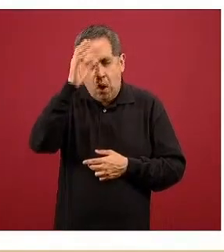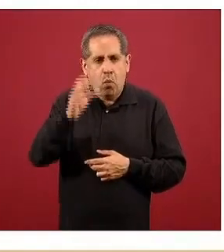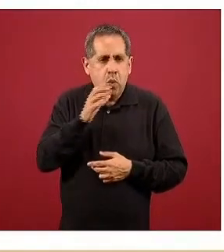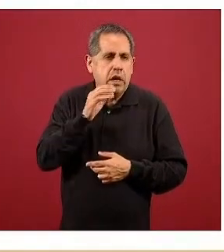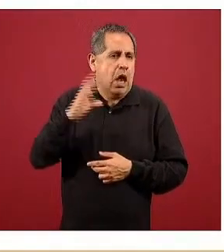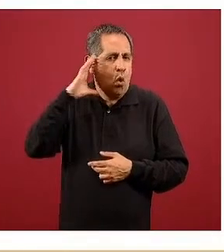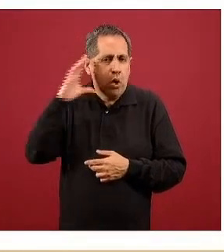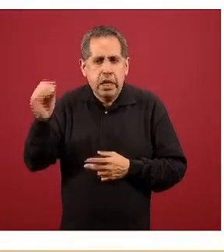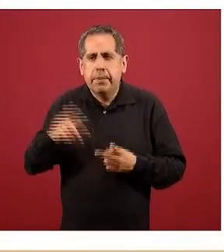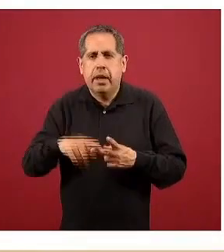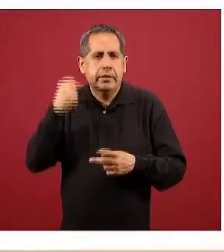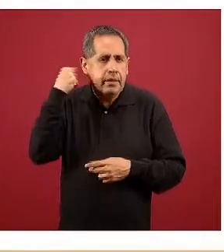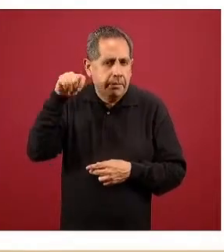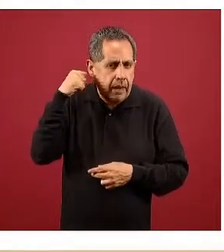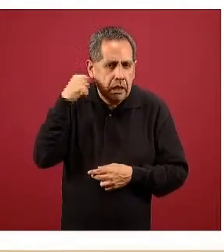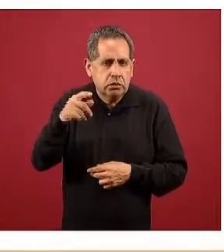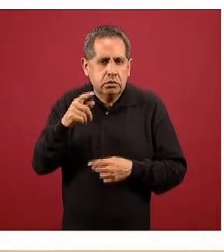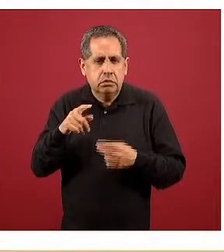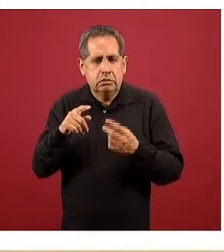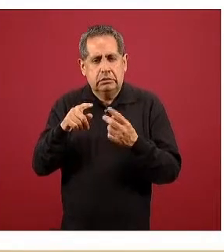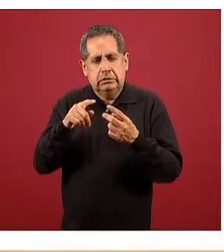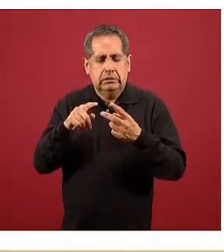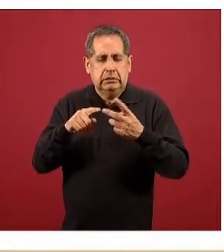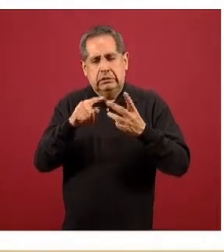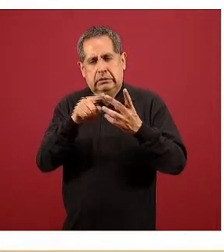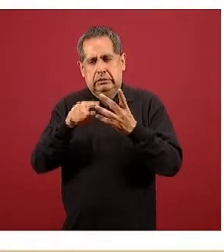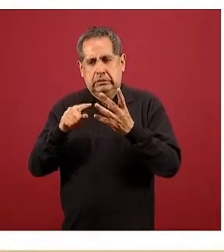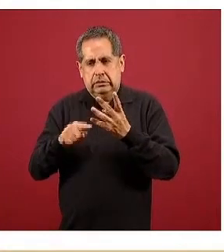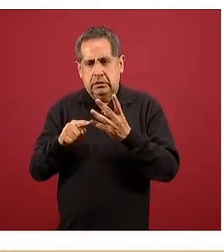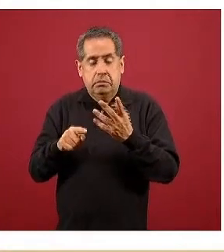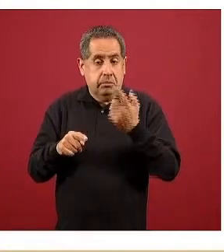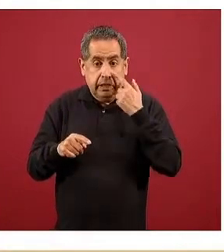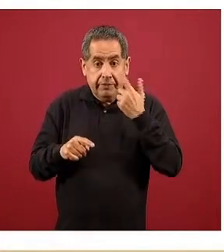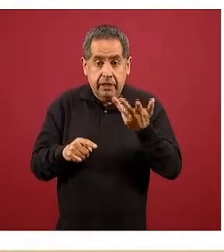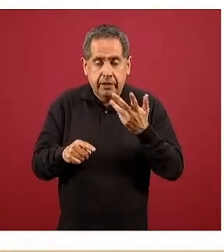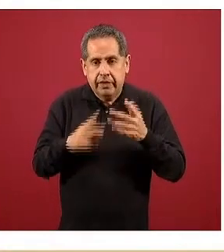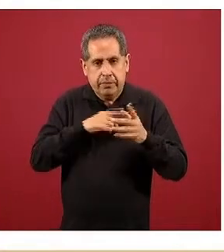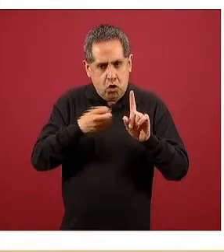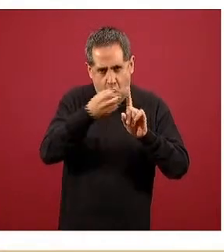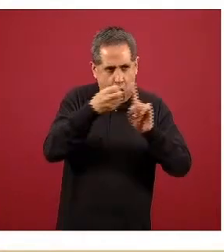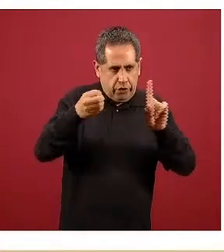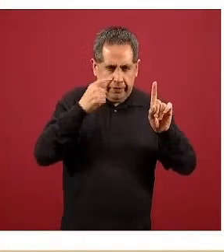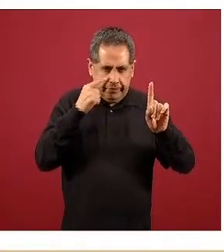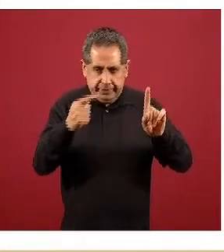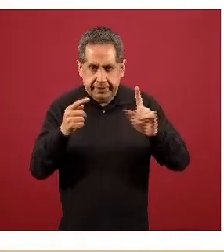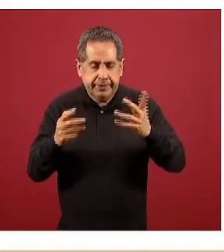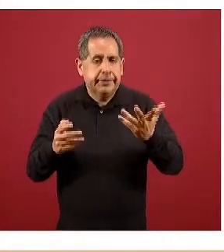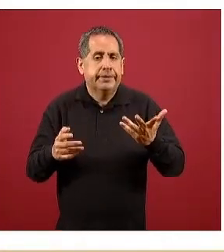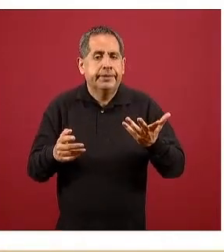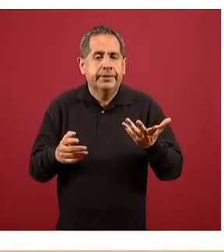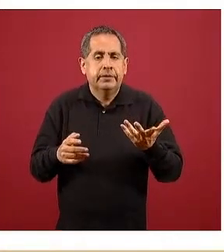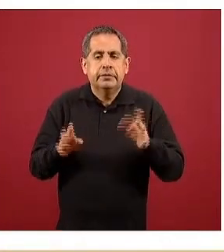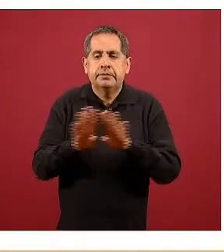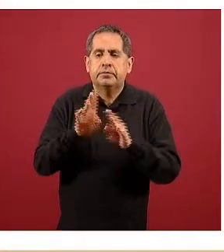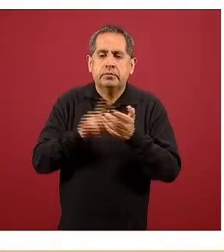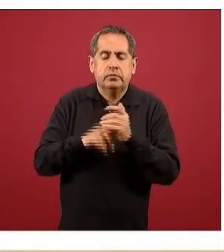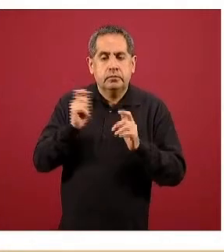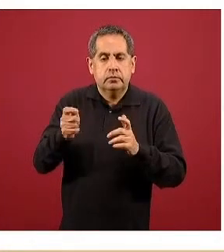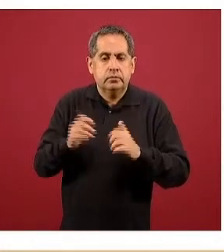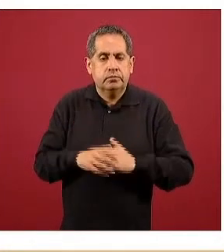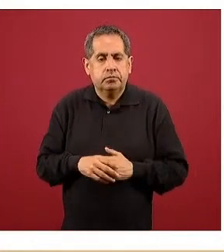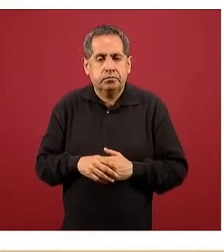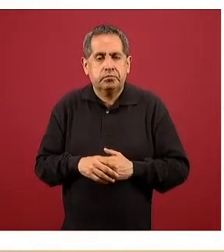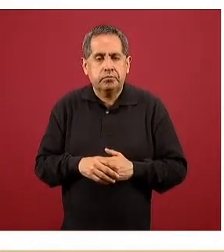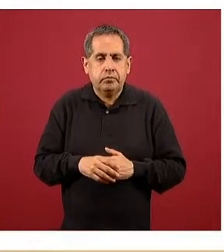Tabasco. Decimos en segundo lugar o en tercer lugar porque debe tener un orden. Lo podemos ordenar en